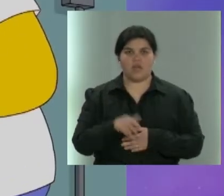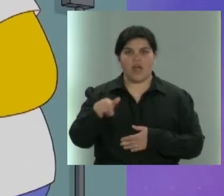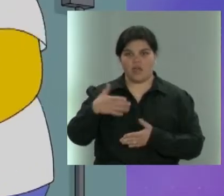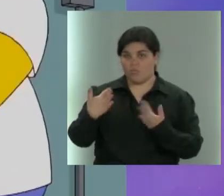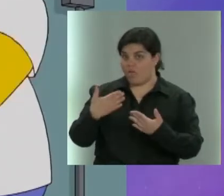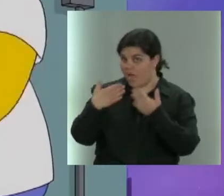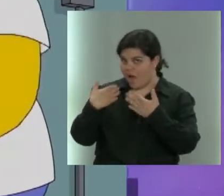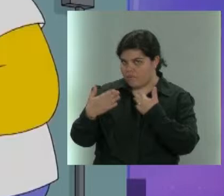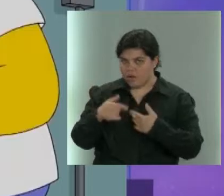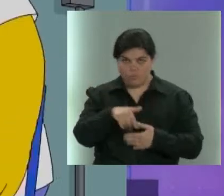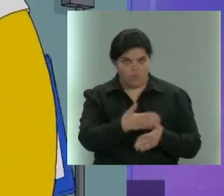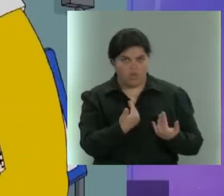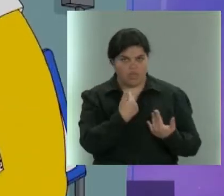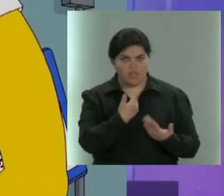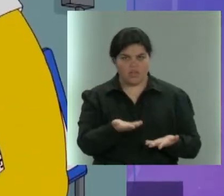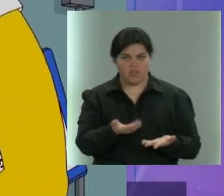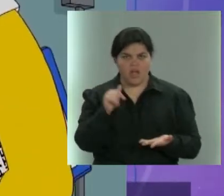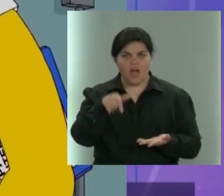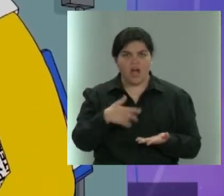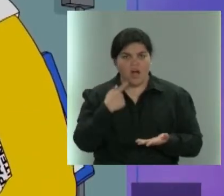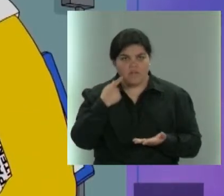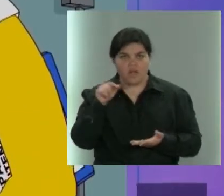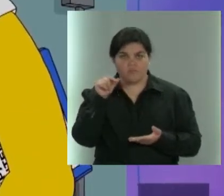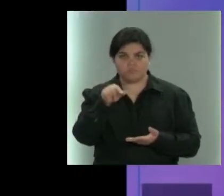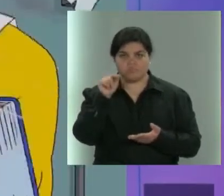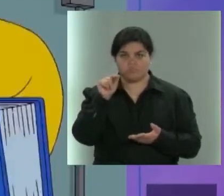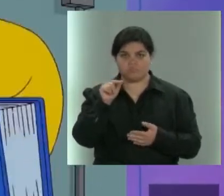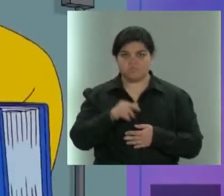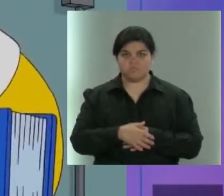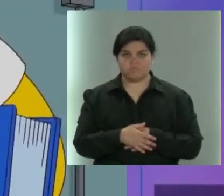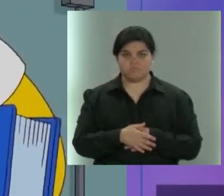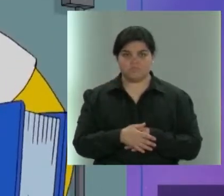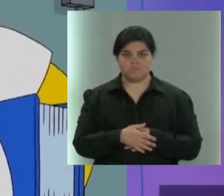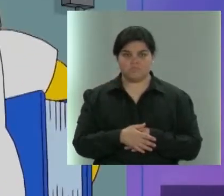conversación? ¿Pueden hablar? Solo tengo que oprimir este botón de aquí.